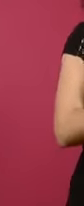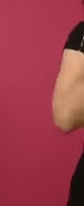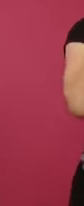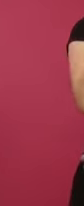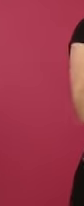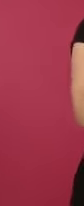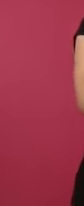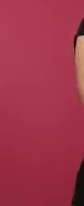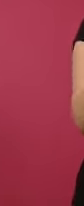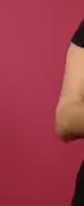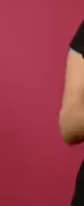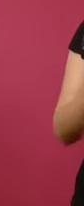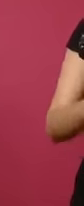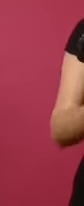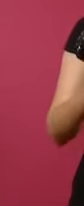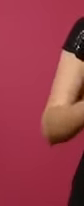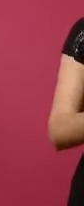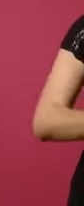vamos a acudir al pueblo,